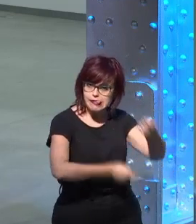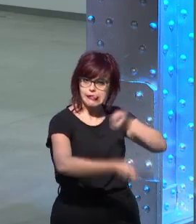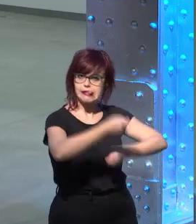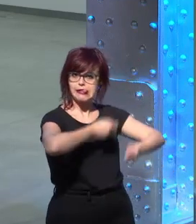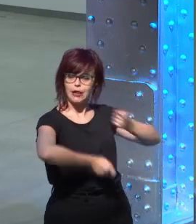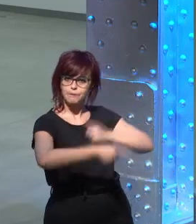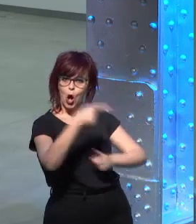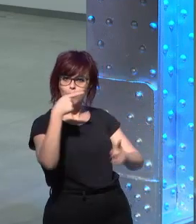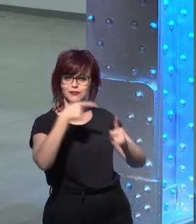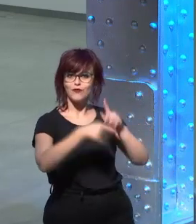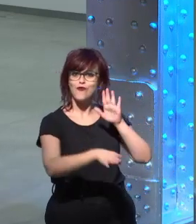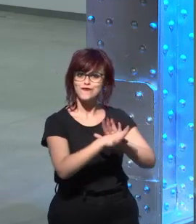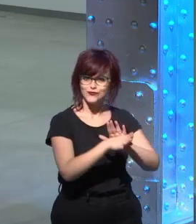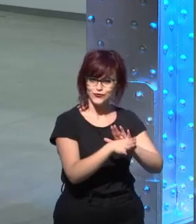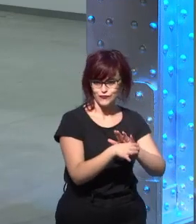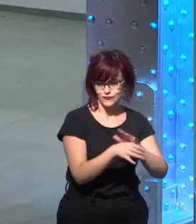sus cursos.